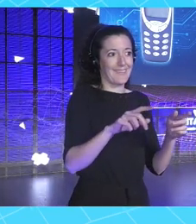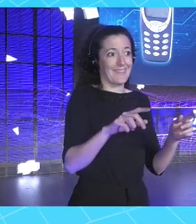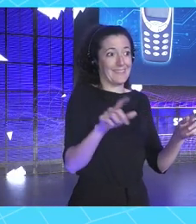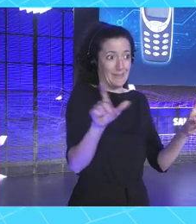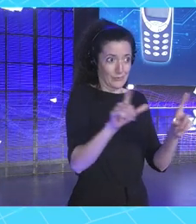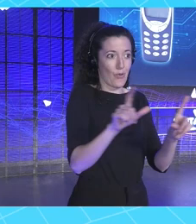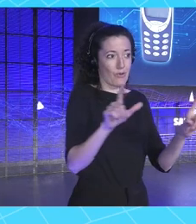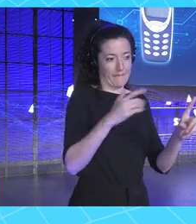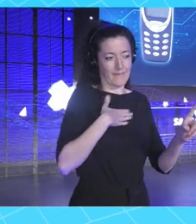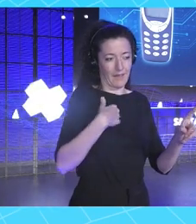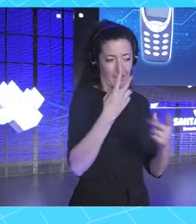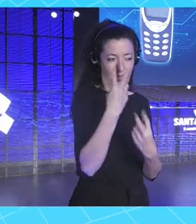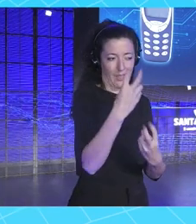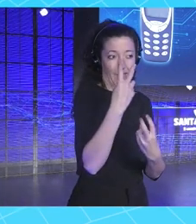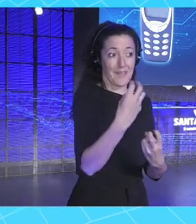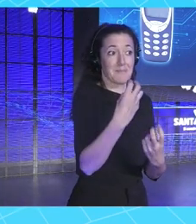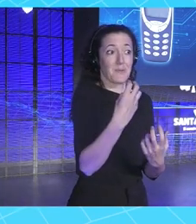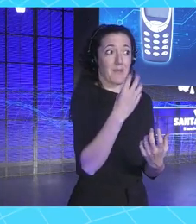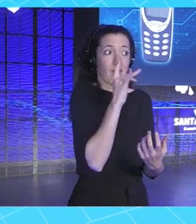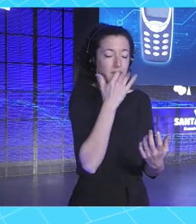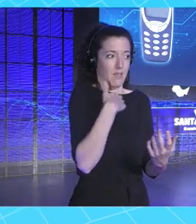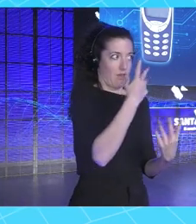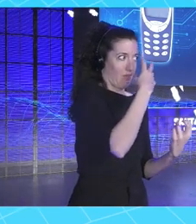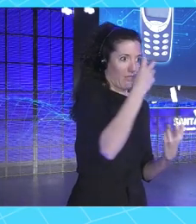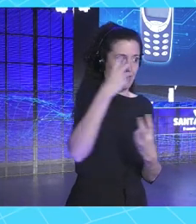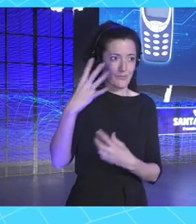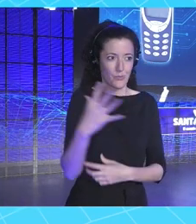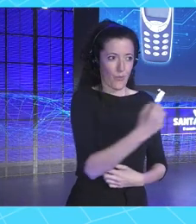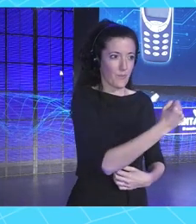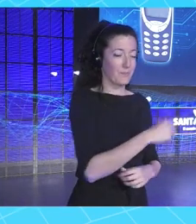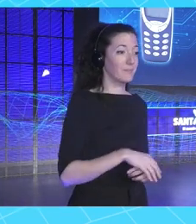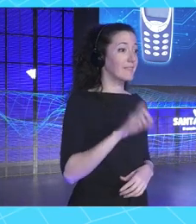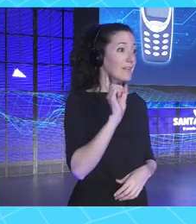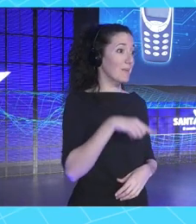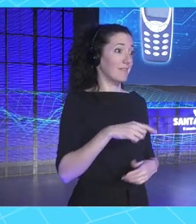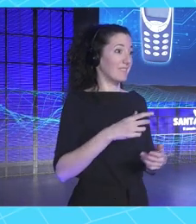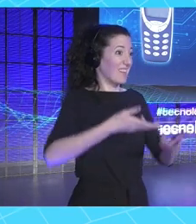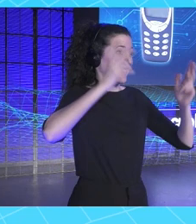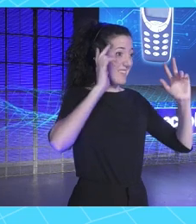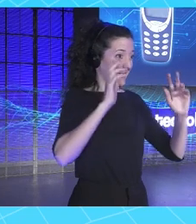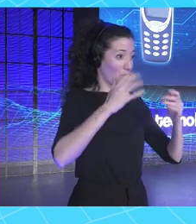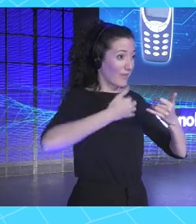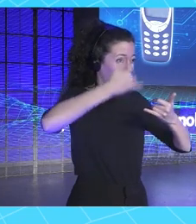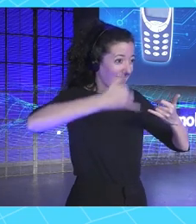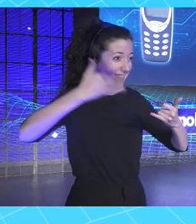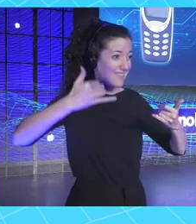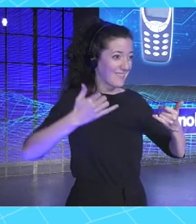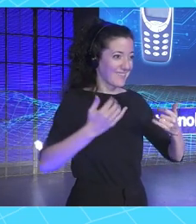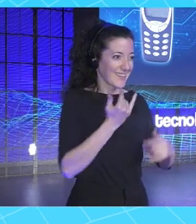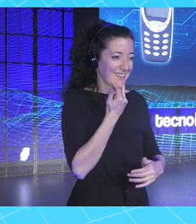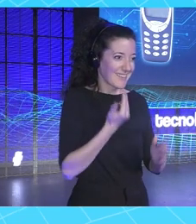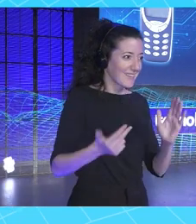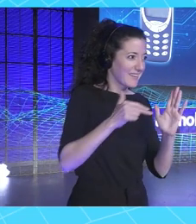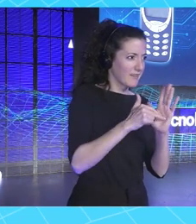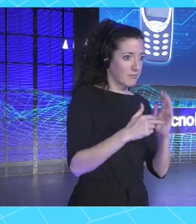ahora ya no sabes por dónde viene libre no tenía cables cinco o seis días sin cargar un móvil eso ya no pasa